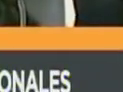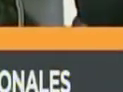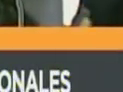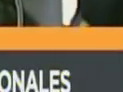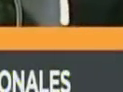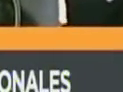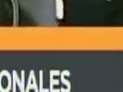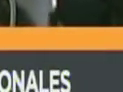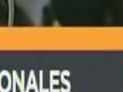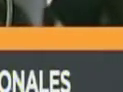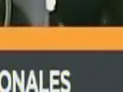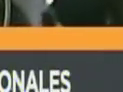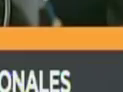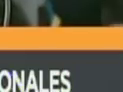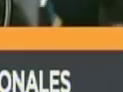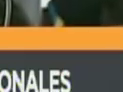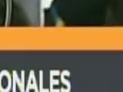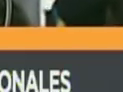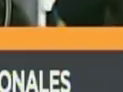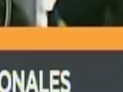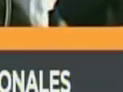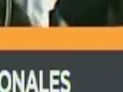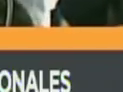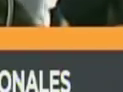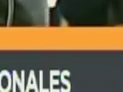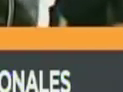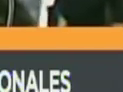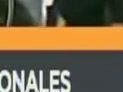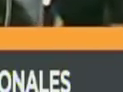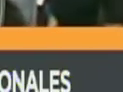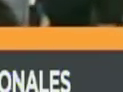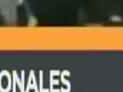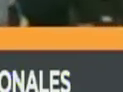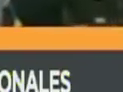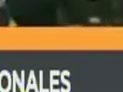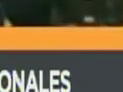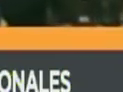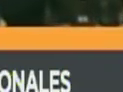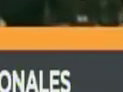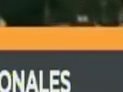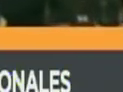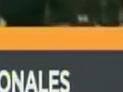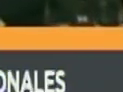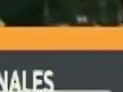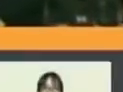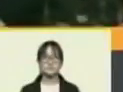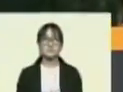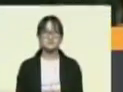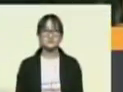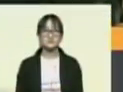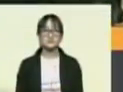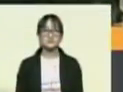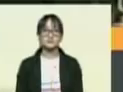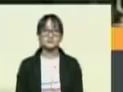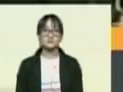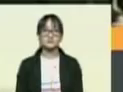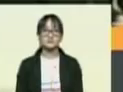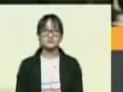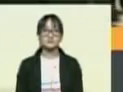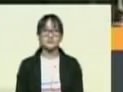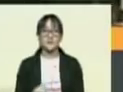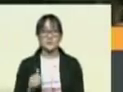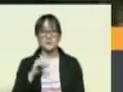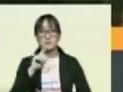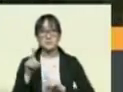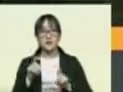medios de comunicación del Estado de Bolívar al candidato presidencial a las elecciones del 20 de mayo del 2018, presidente